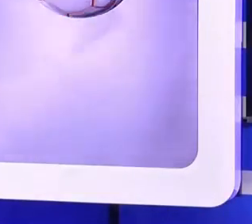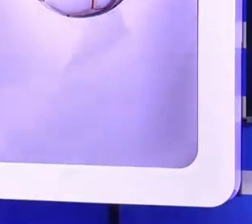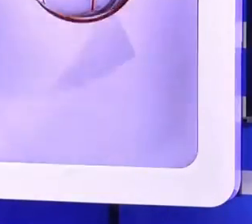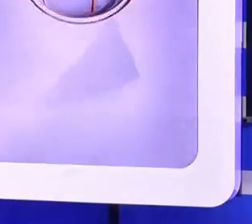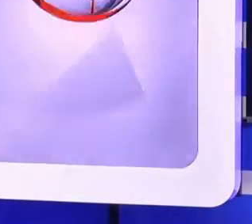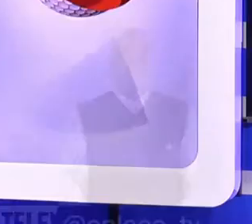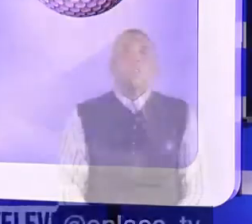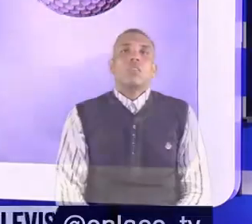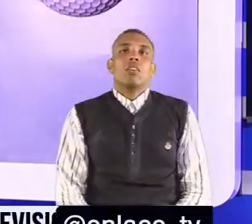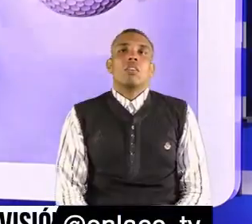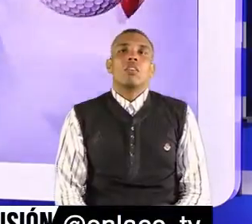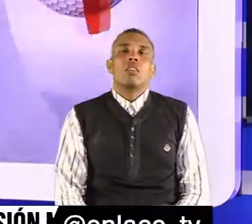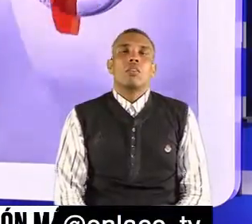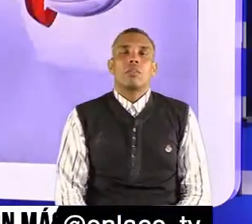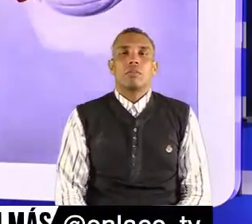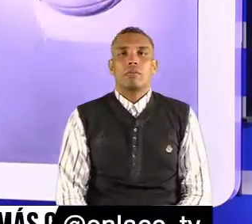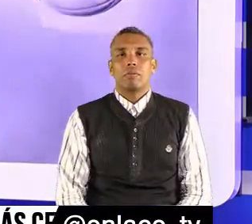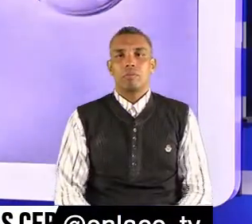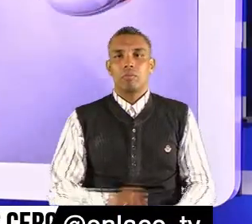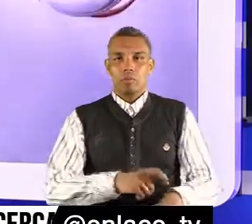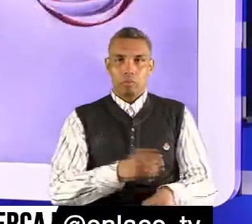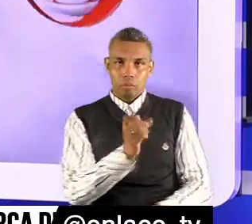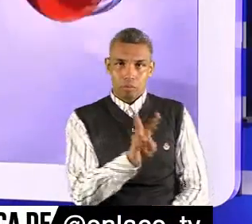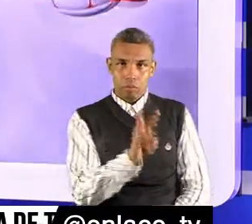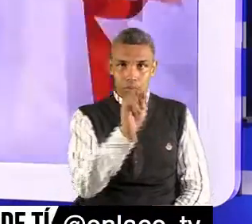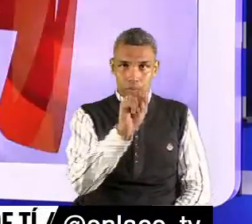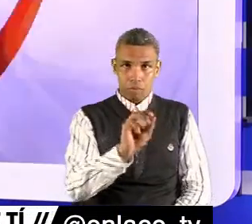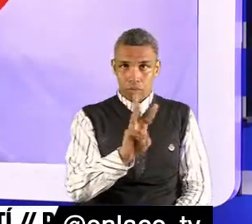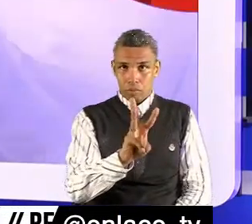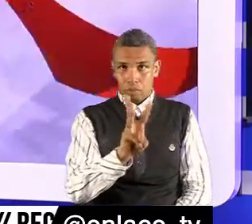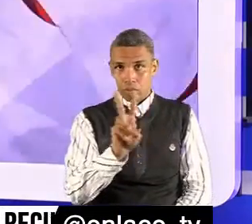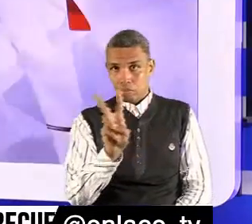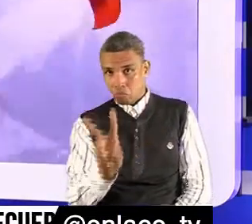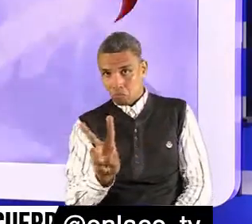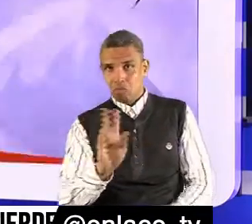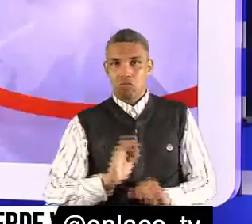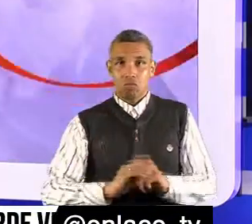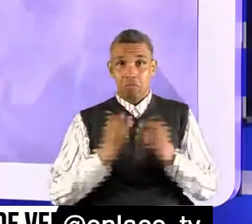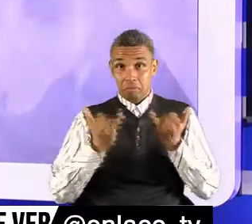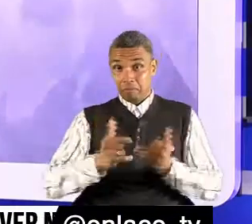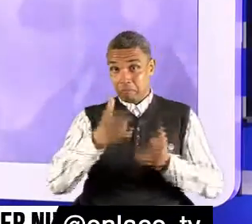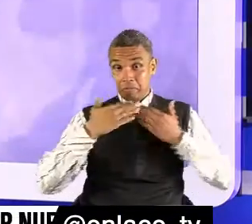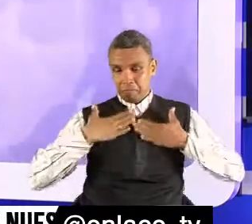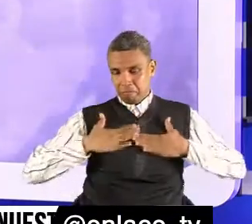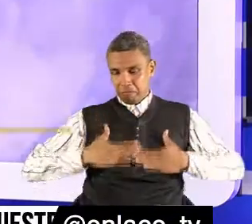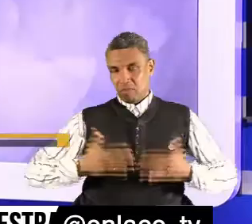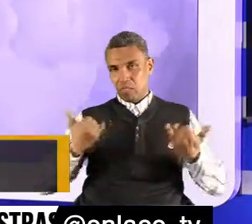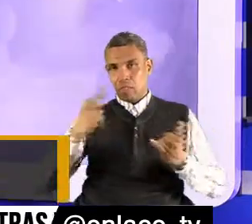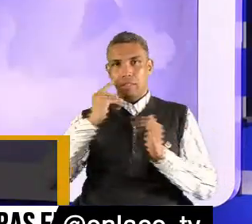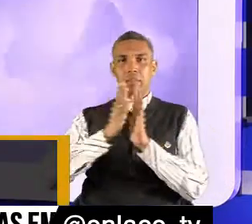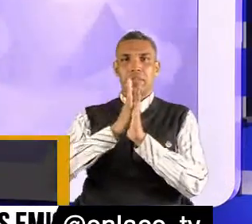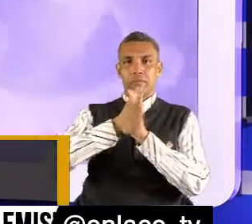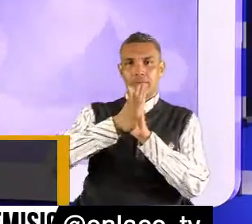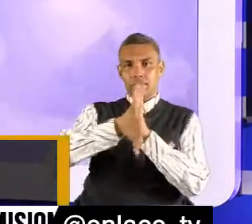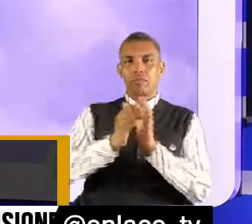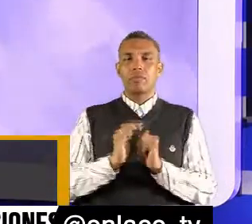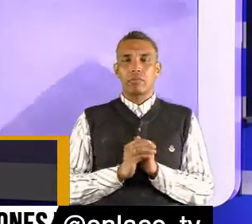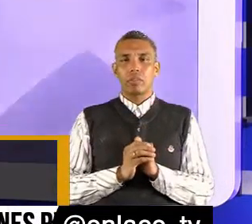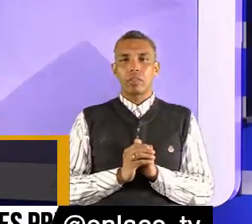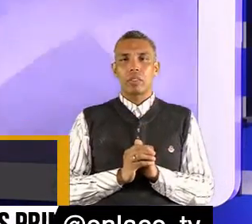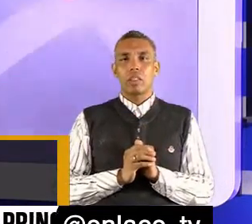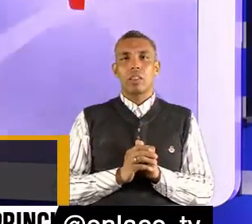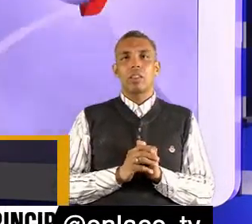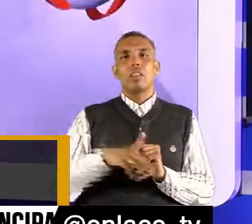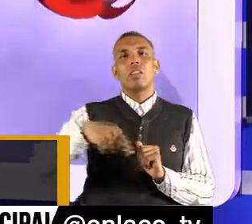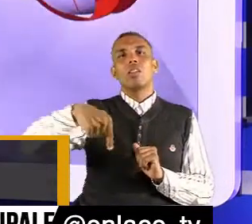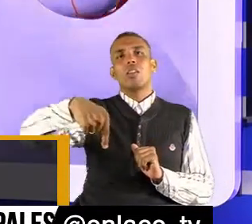Del día, 32 minutos, llegan los deportes a Enlace de Noticias. Pónganse cómodos, esta es la información. Pasado fin de semana en Barranca Bermeja se cumplió